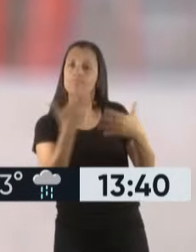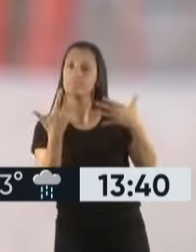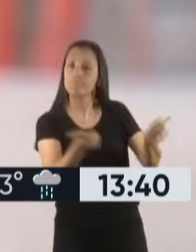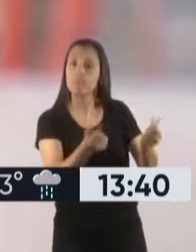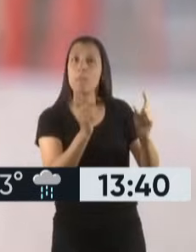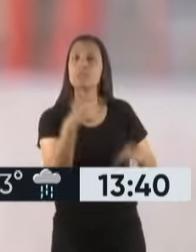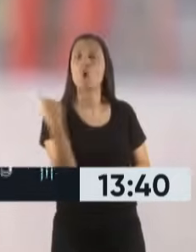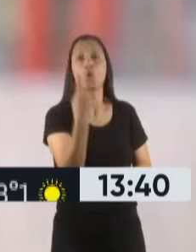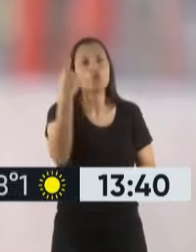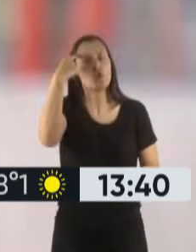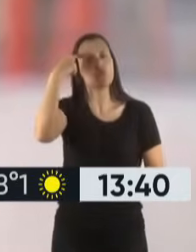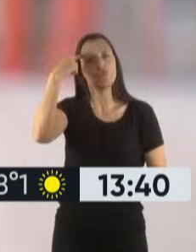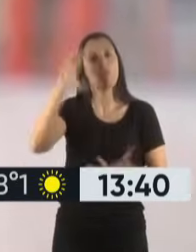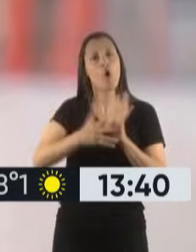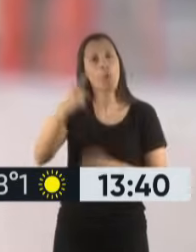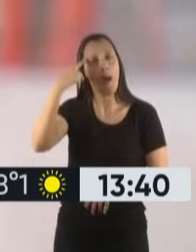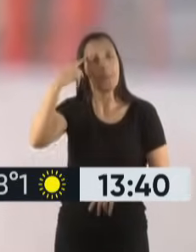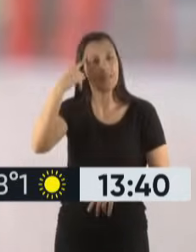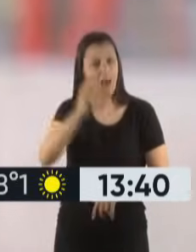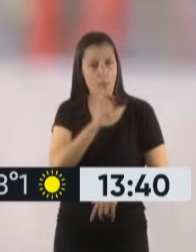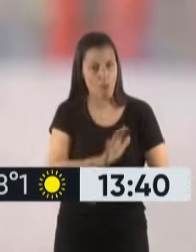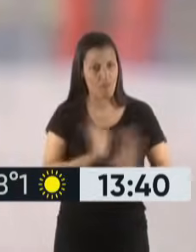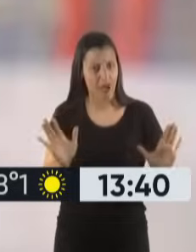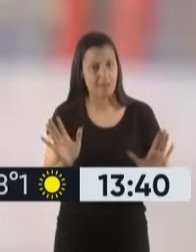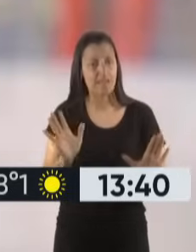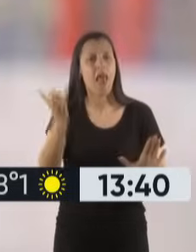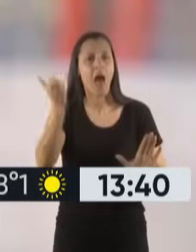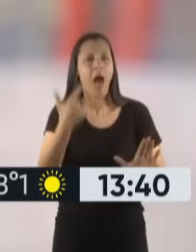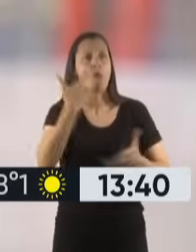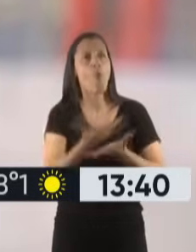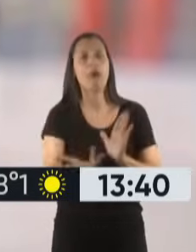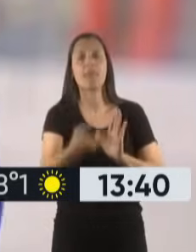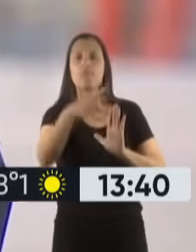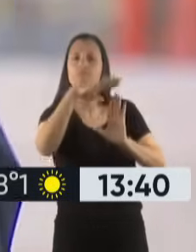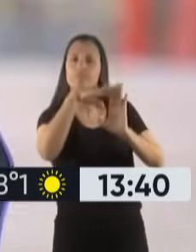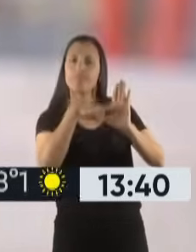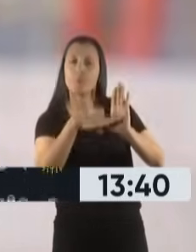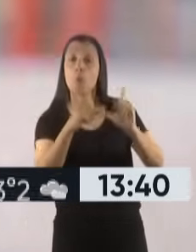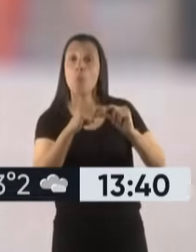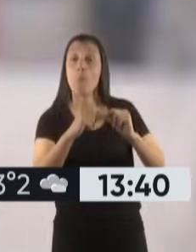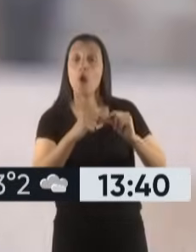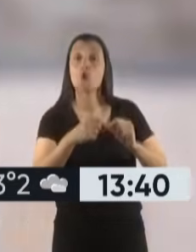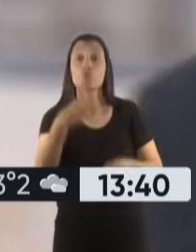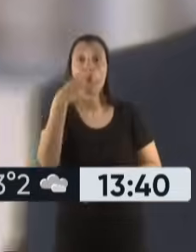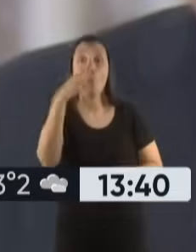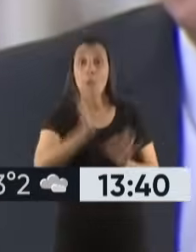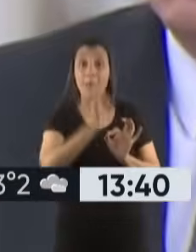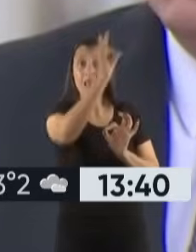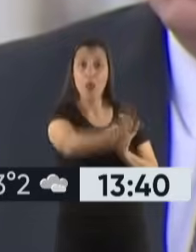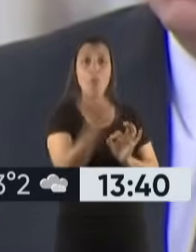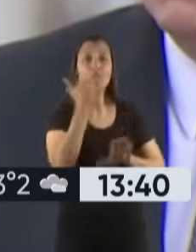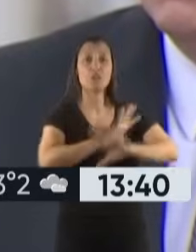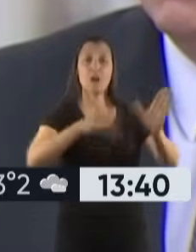idea muy simple, que se reduce a algunos números. 4.000 kilómetros construidos